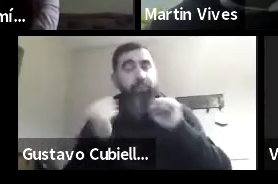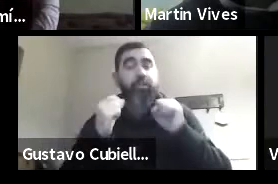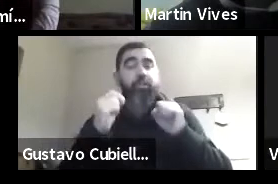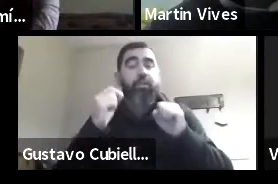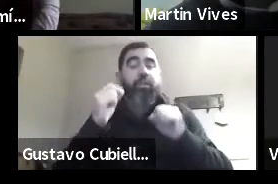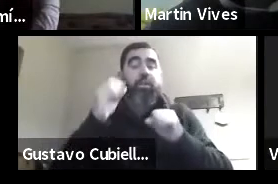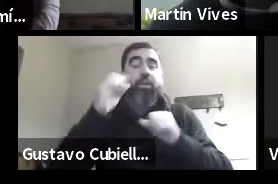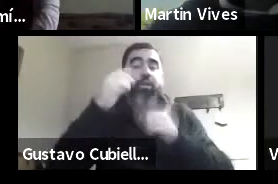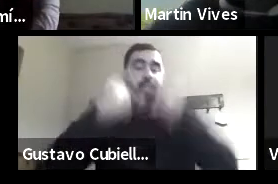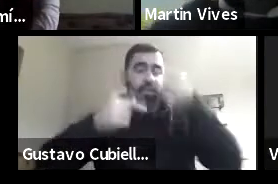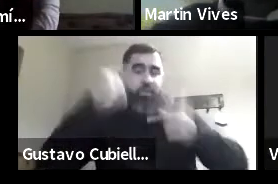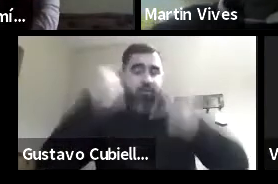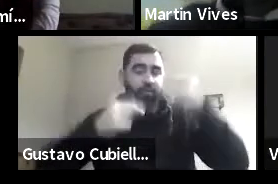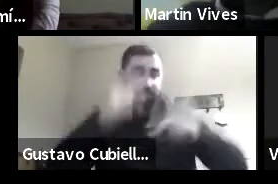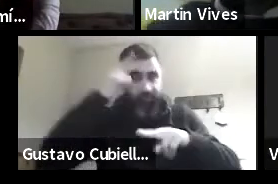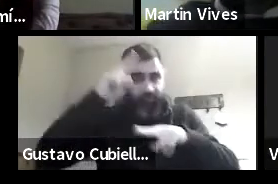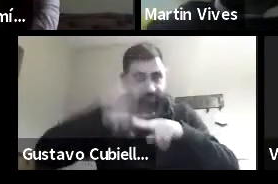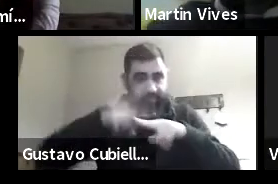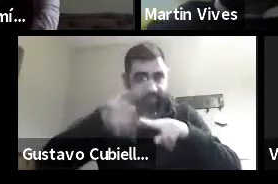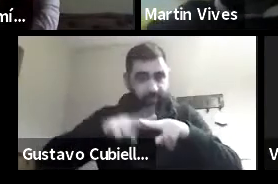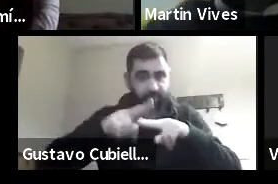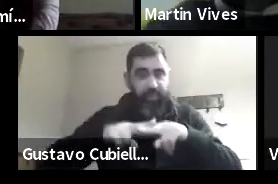Prader-Willi, trastorno,